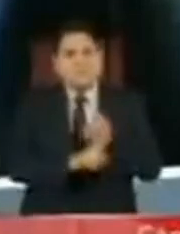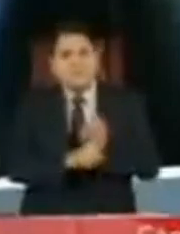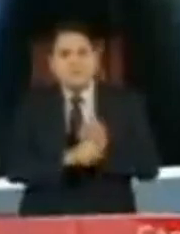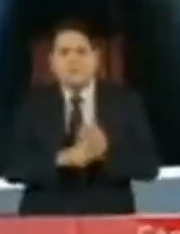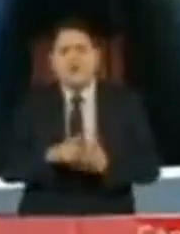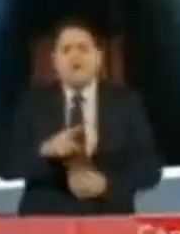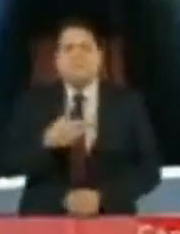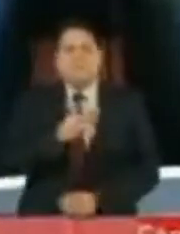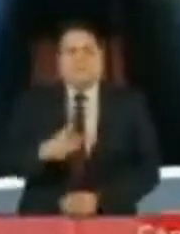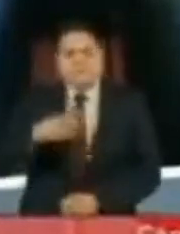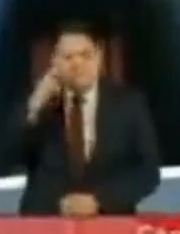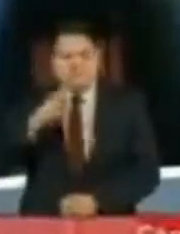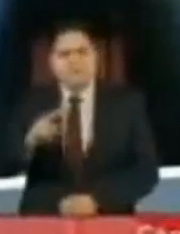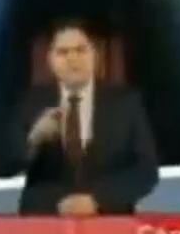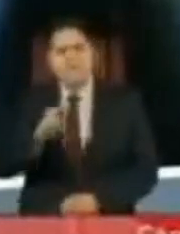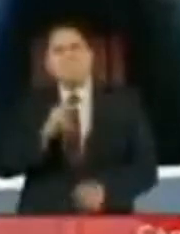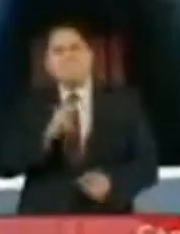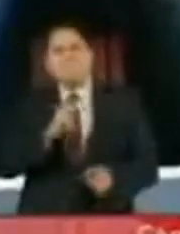el Ejecutivo Federal